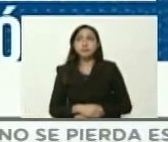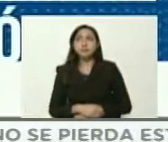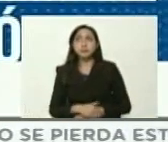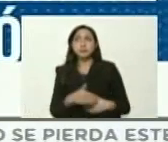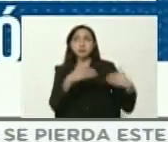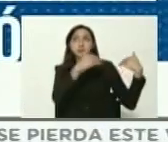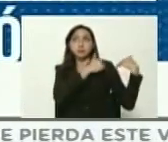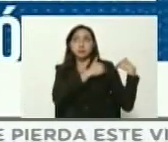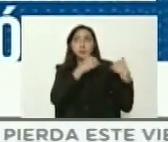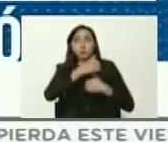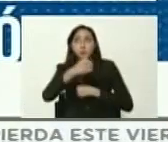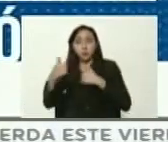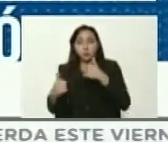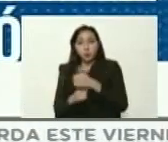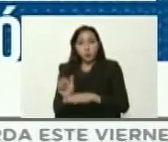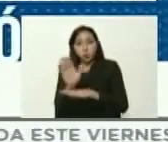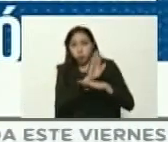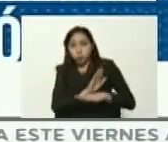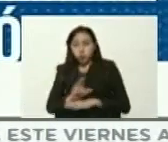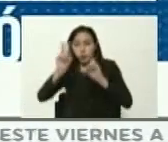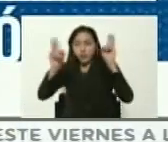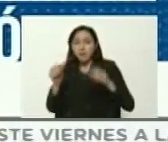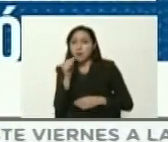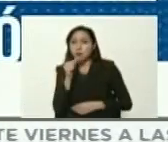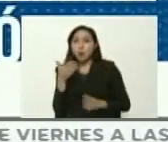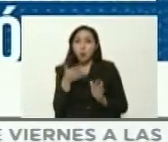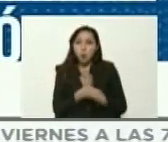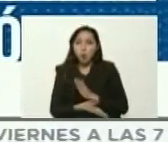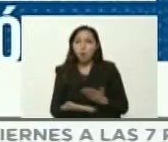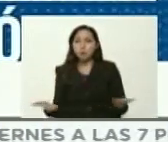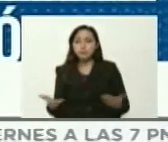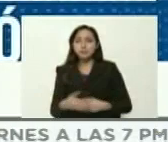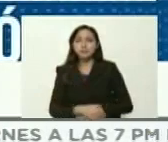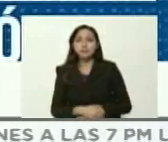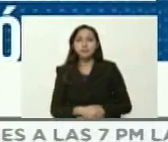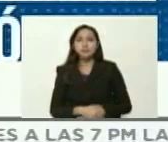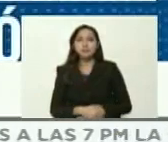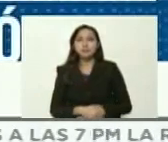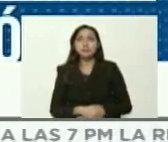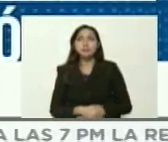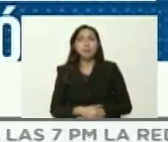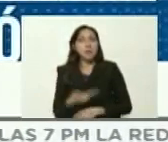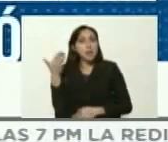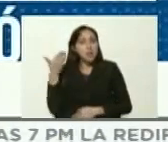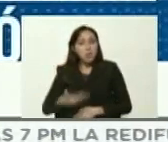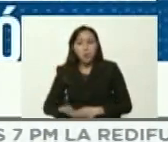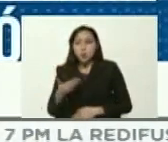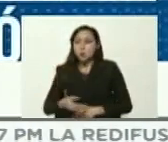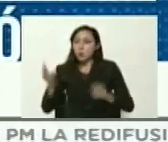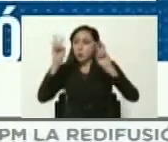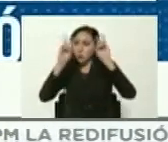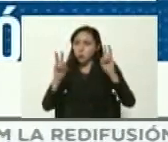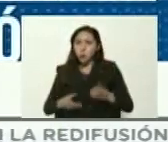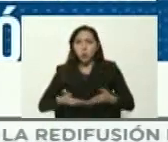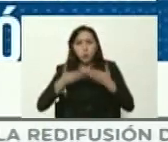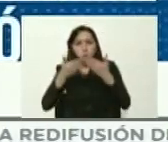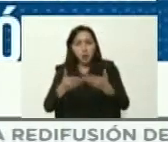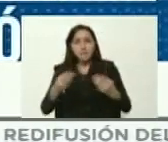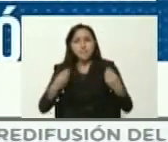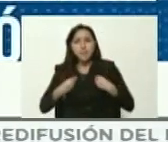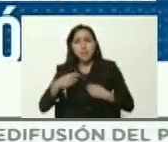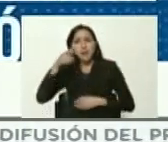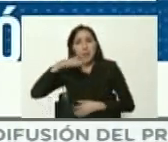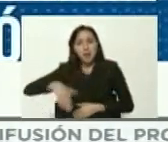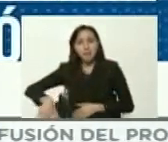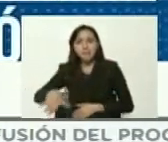como vicepresidente de cuidar estos temas, el agua. Tiene temas vitales para la vida de la gente. Y la meta